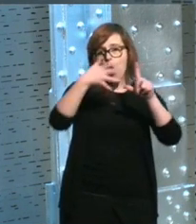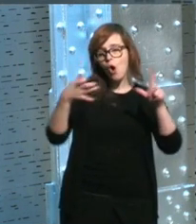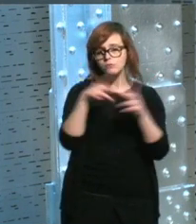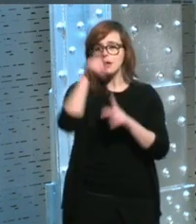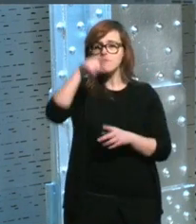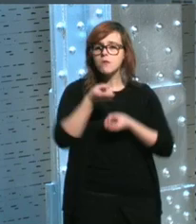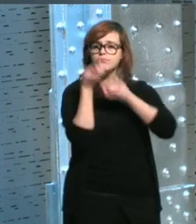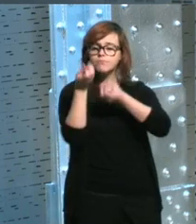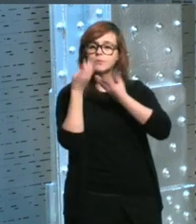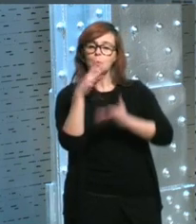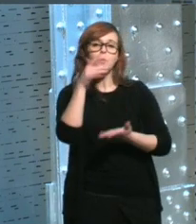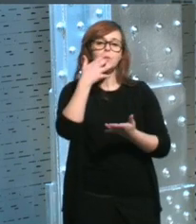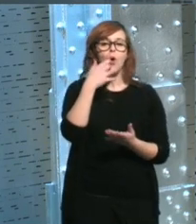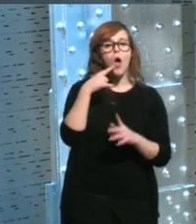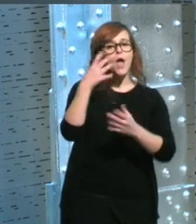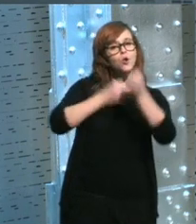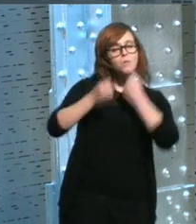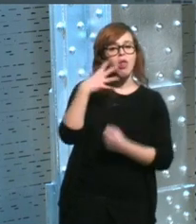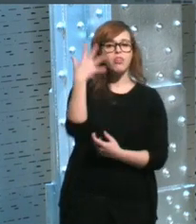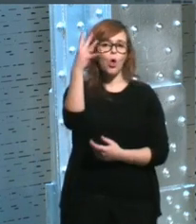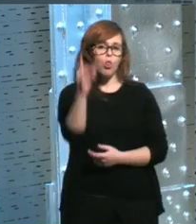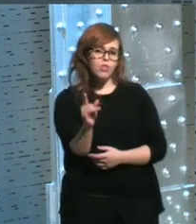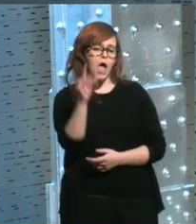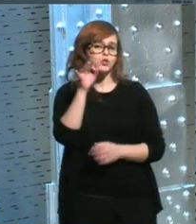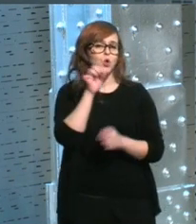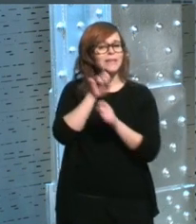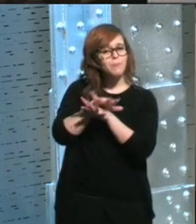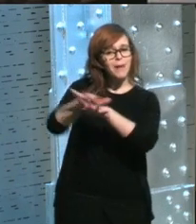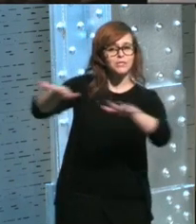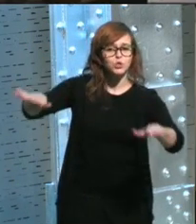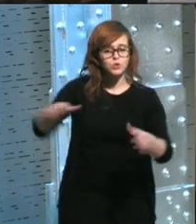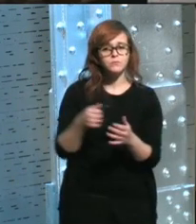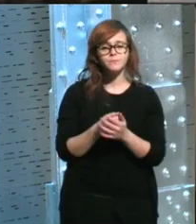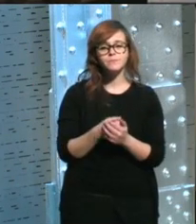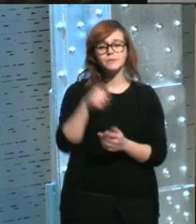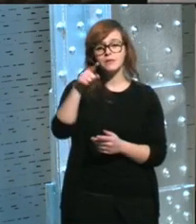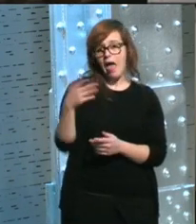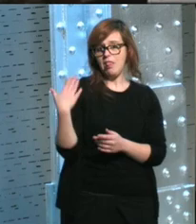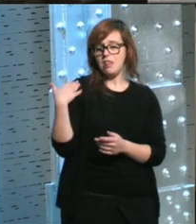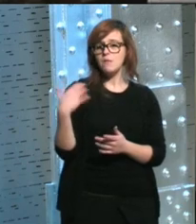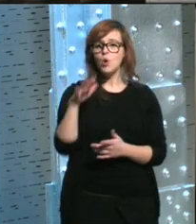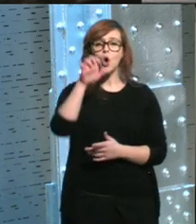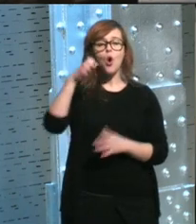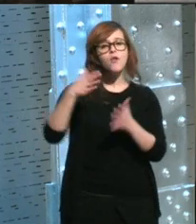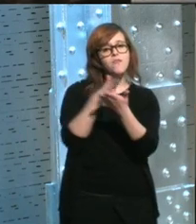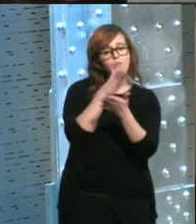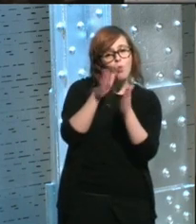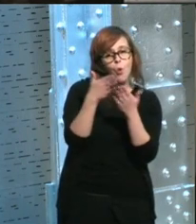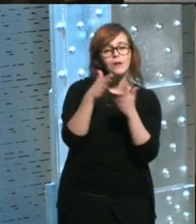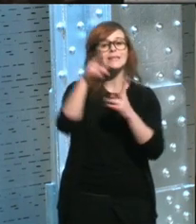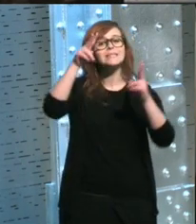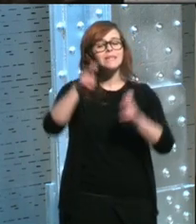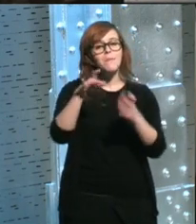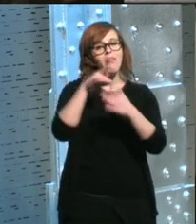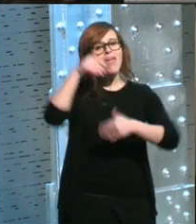días, reflexionando sobre innovación empresarial y política. Autor de diversos libros, el último es un ebook sobre elecciones en Estados Unidos